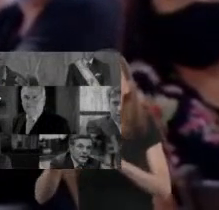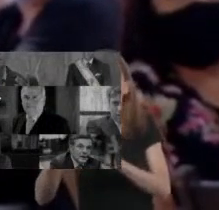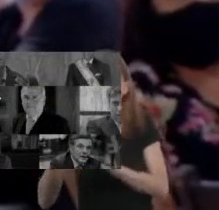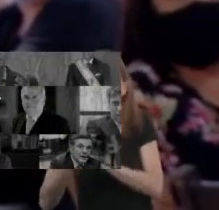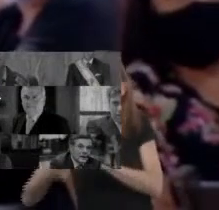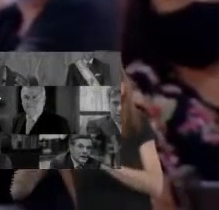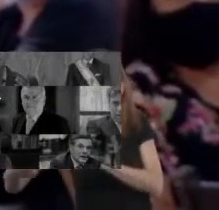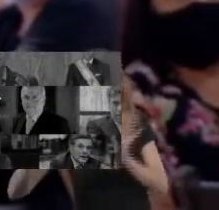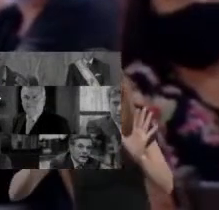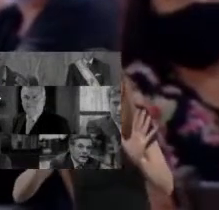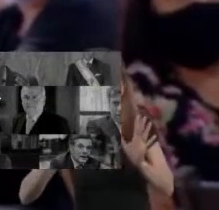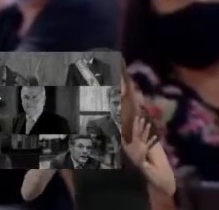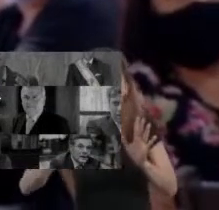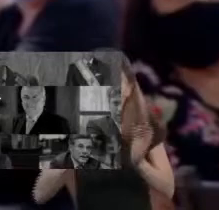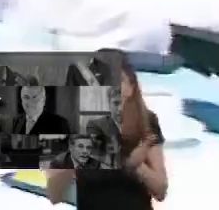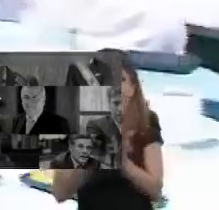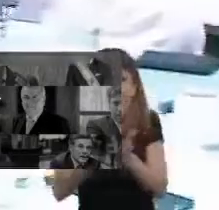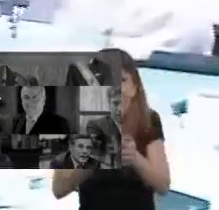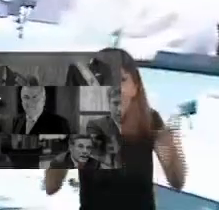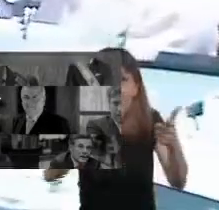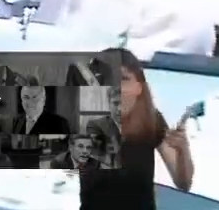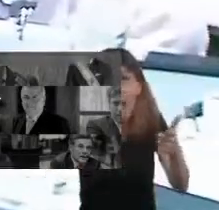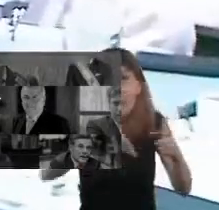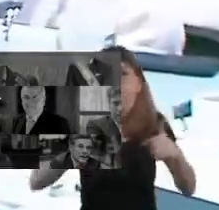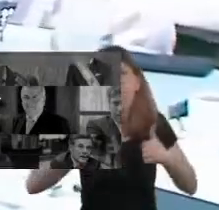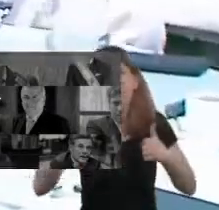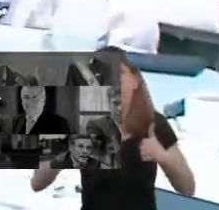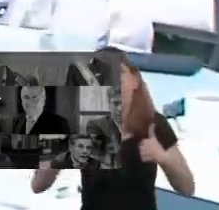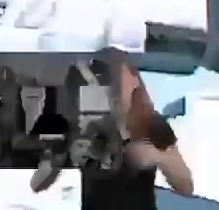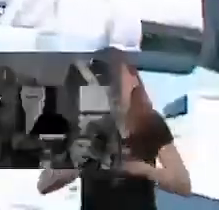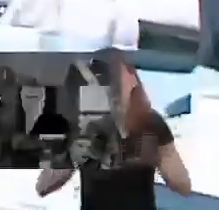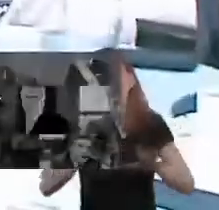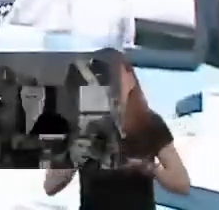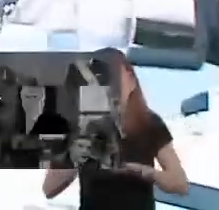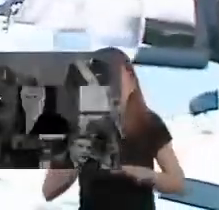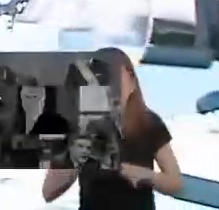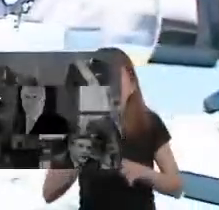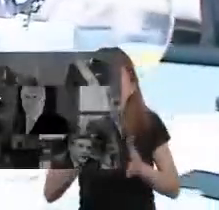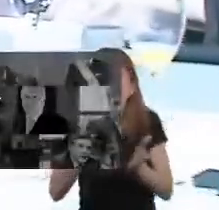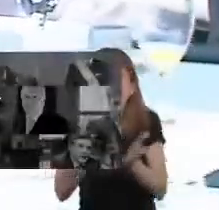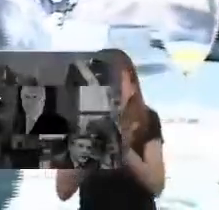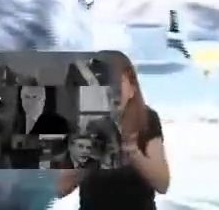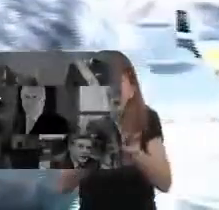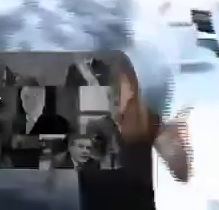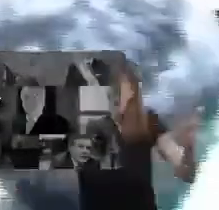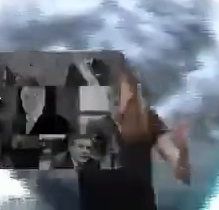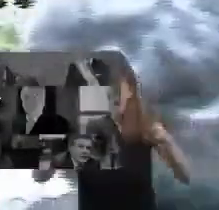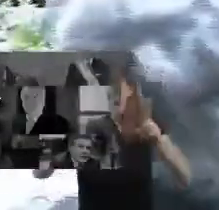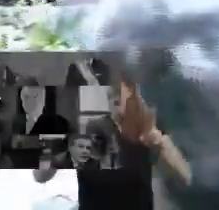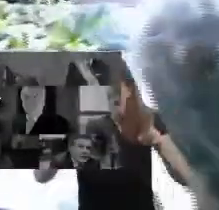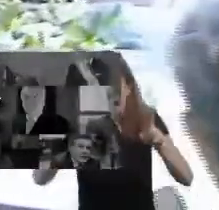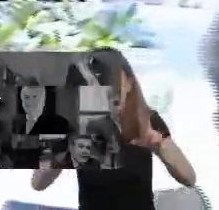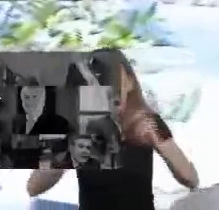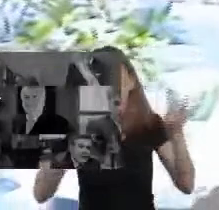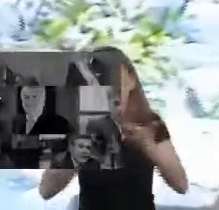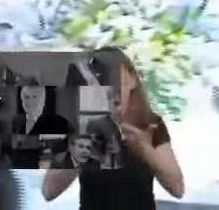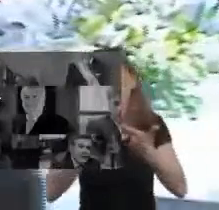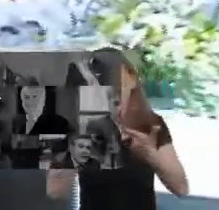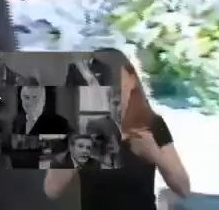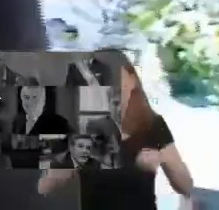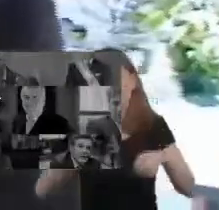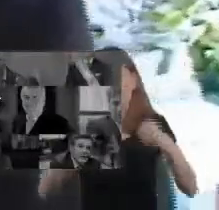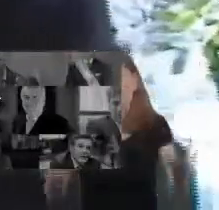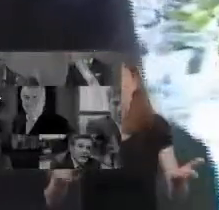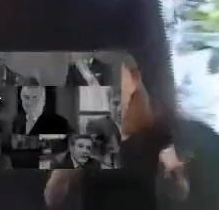estamos dando más derechos y siempre digo yo, cuando damos más derechos vivimos en una sociedad mejor. Cuando